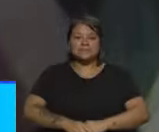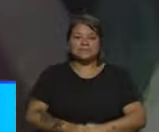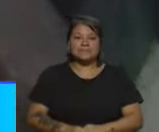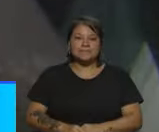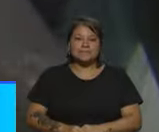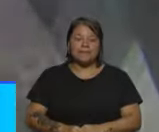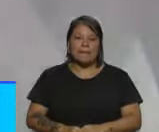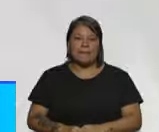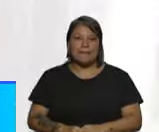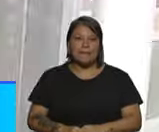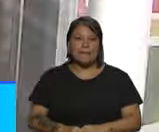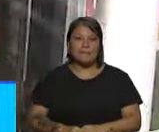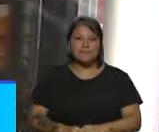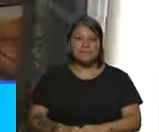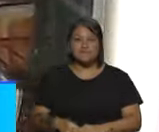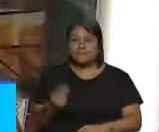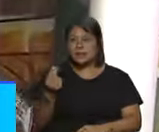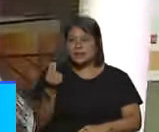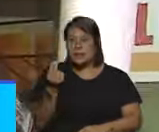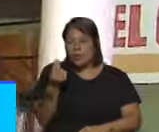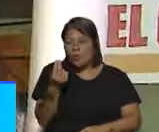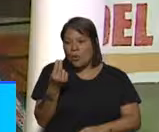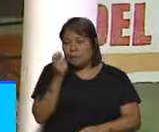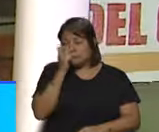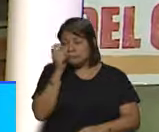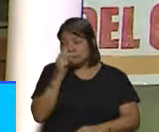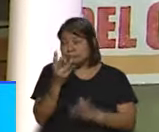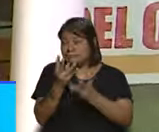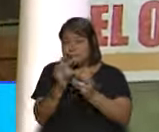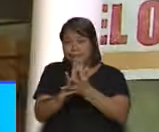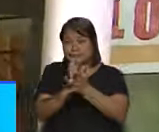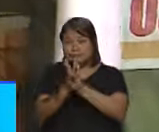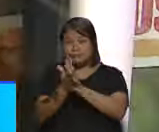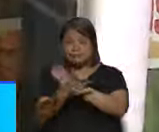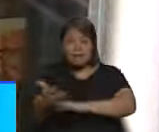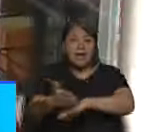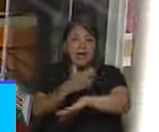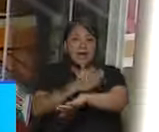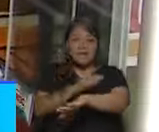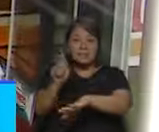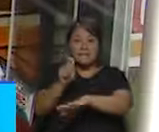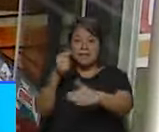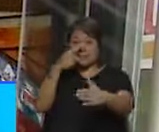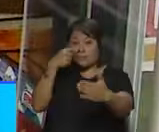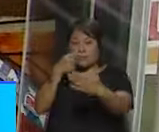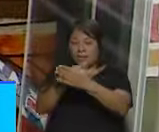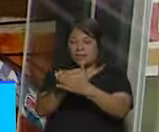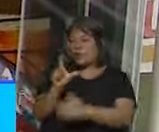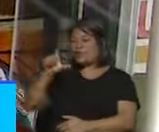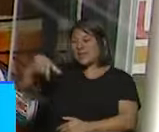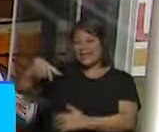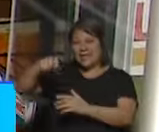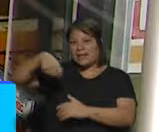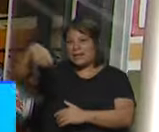Años como el dinero se agota rápido y antes de fin de mes la gente recurre a las tarjetas de crédito inclusive para comprar